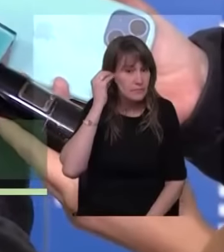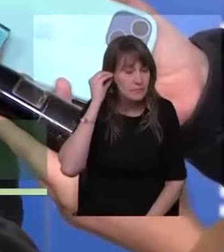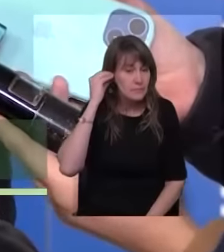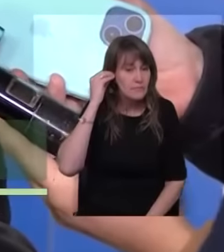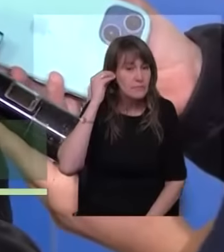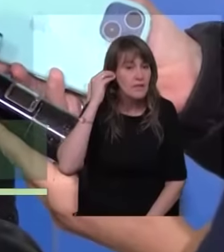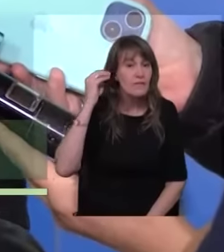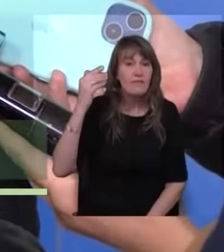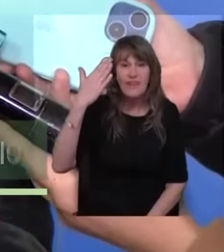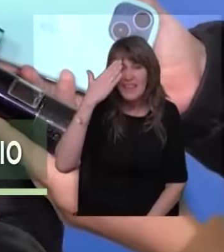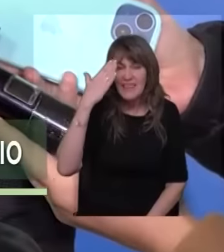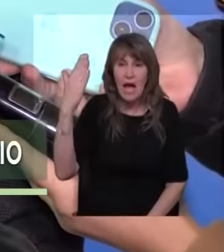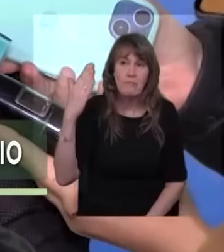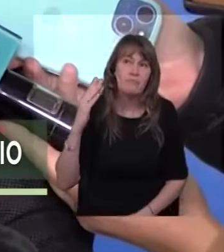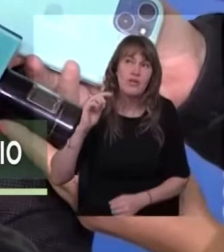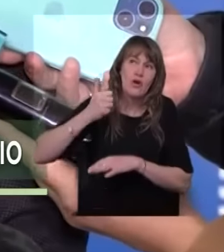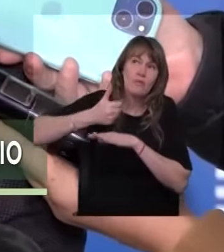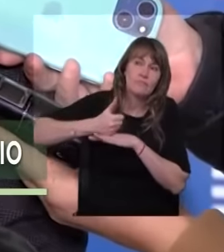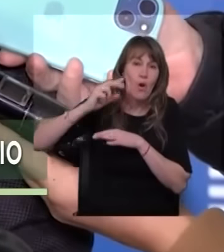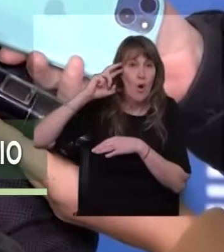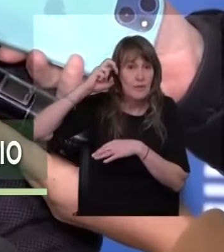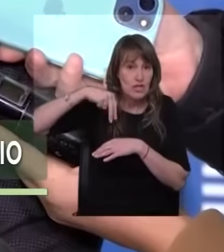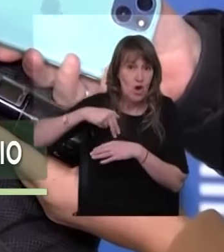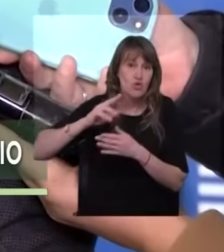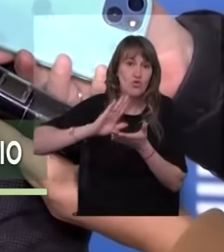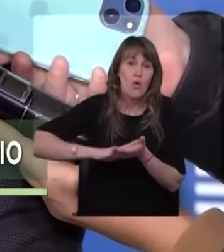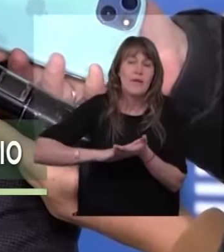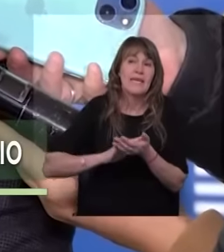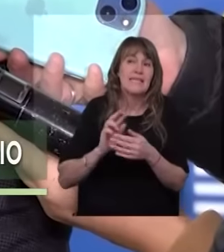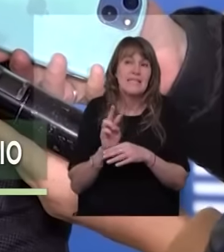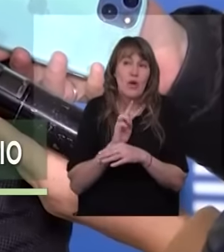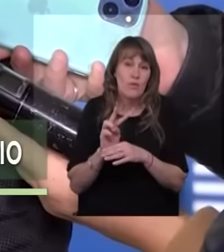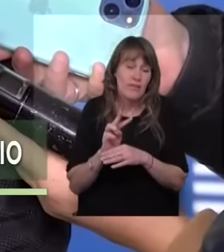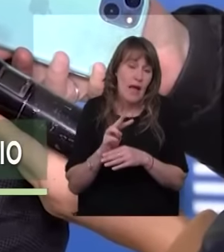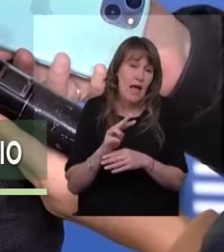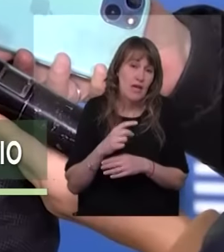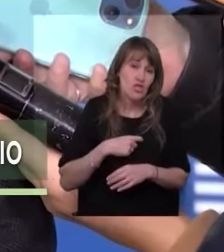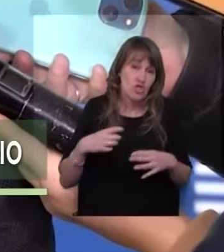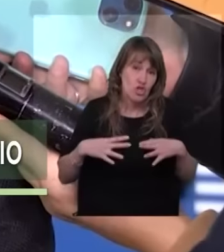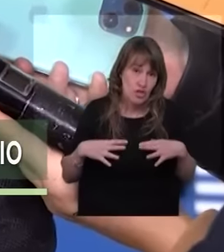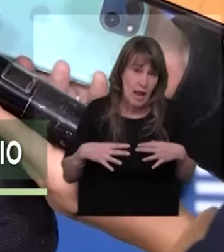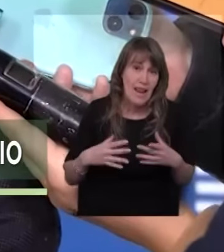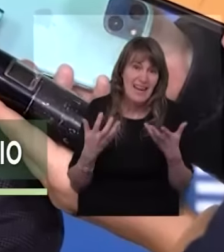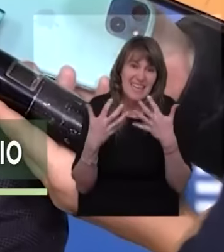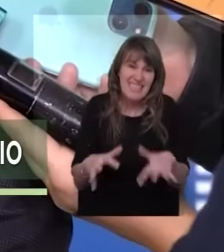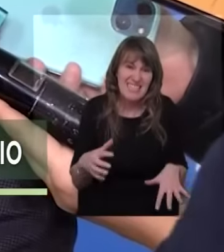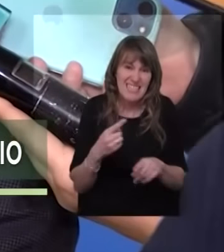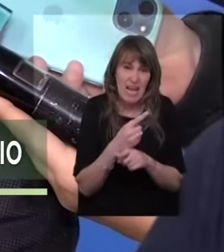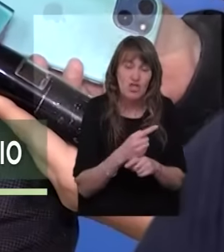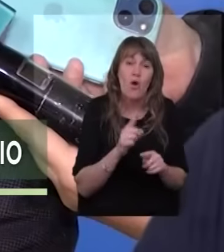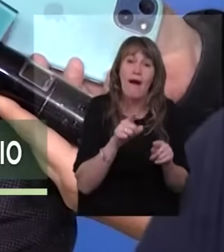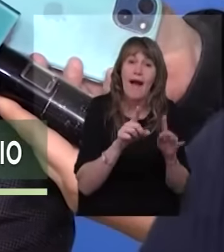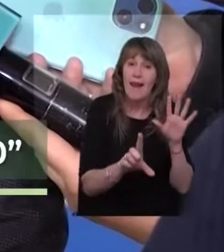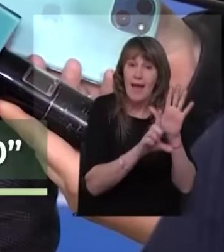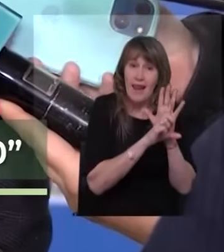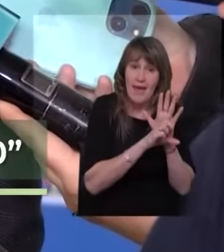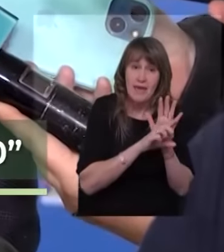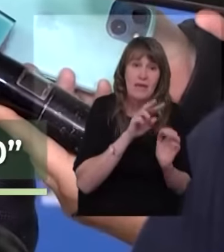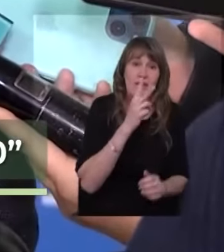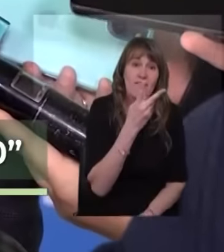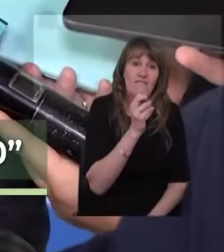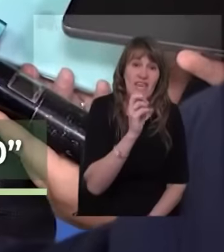tiene una posición única sobre el tema de la seguridad social es un rechazo explícito a la ley 2030 que